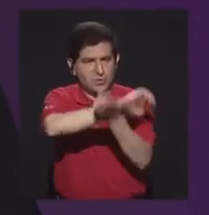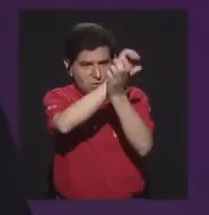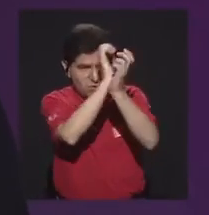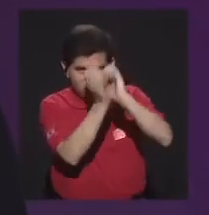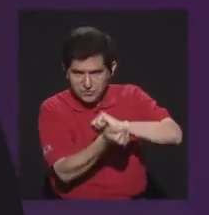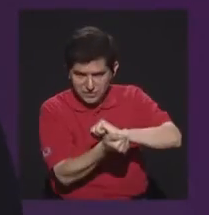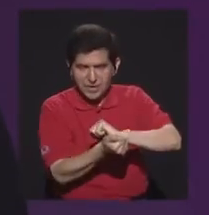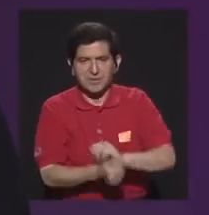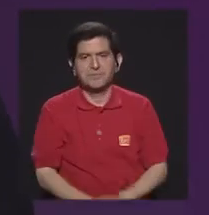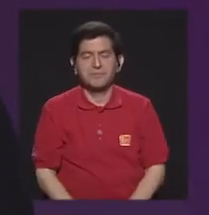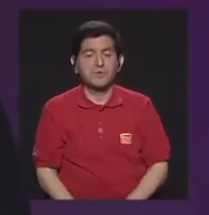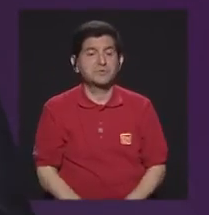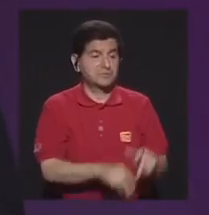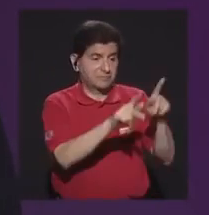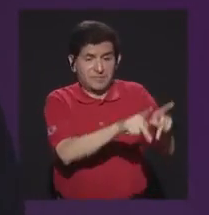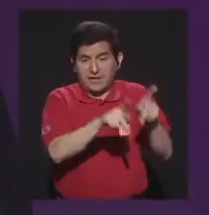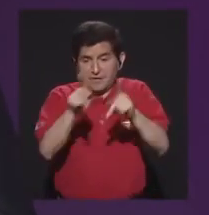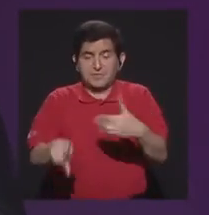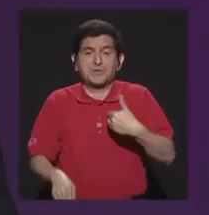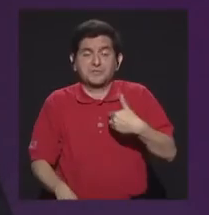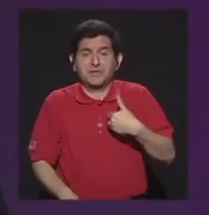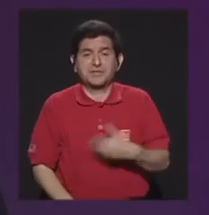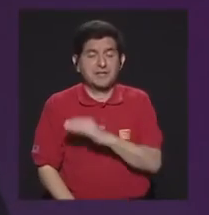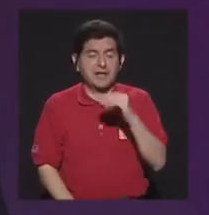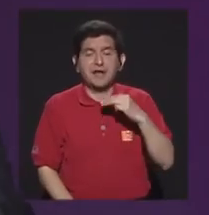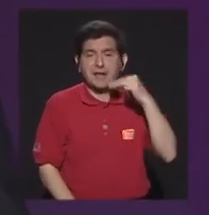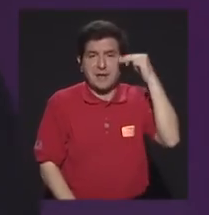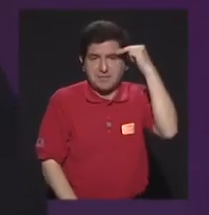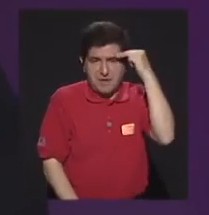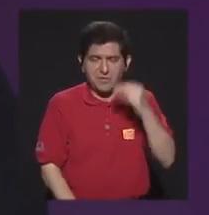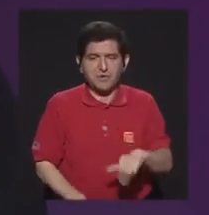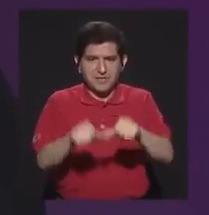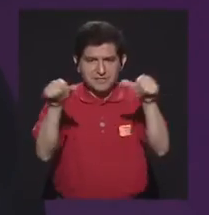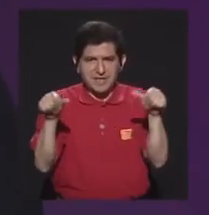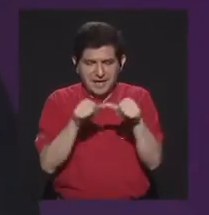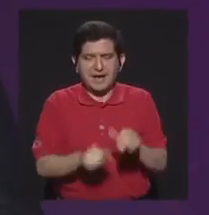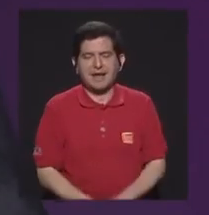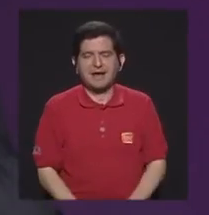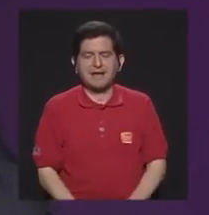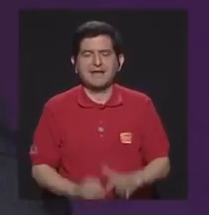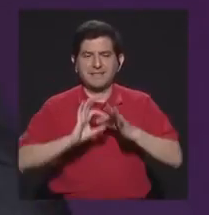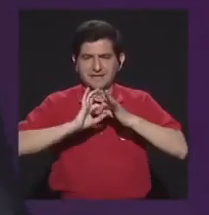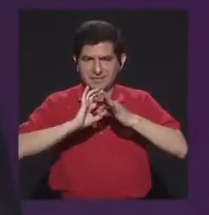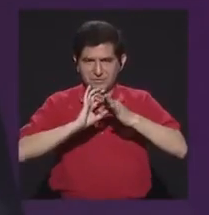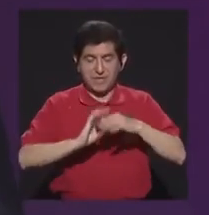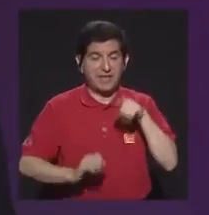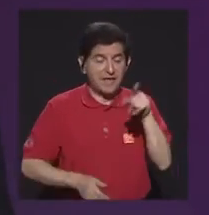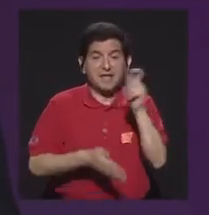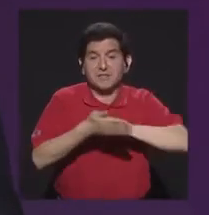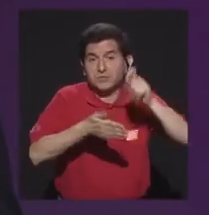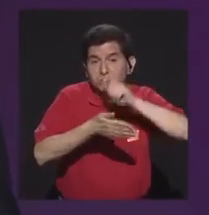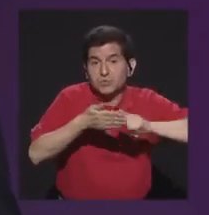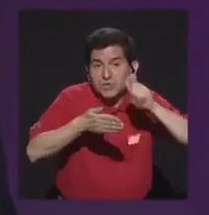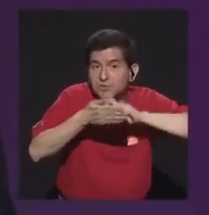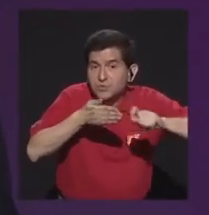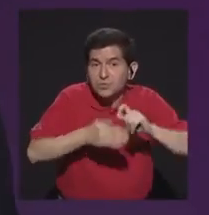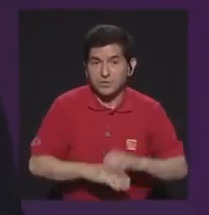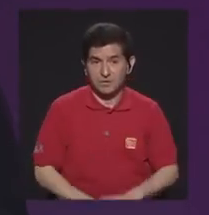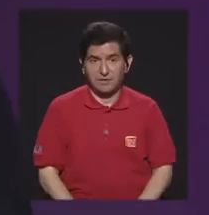que como seres humanos vamos a ir teniendo y la madurez sexual. Eso es en primaria. Y como usted se da cuenta, es